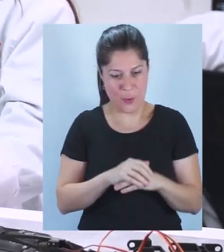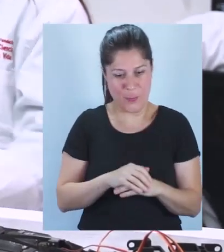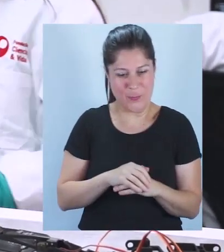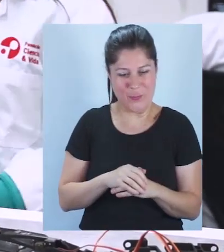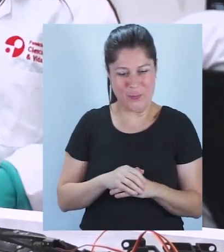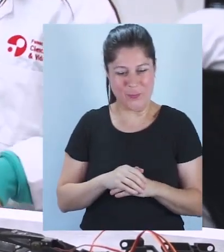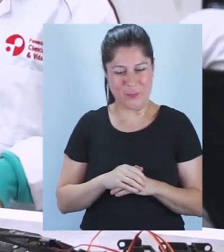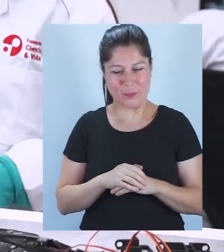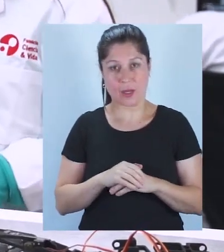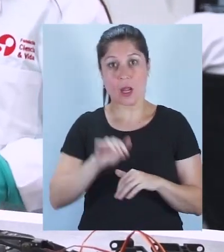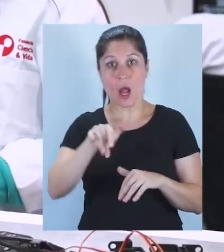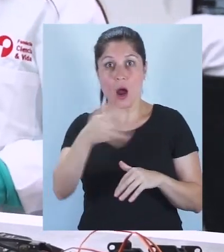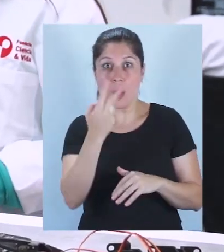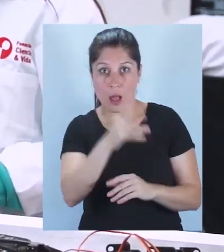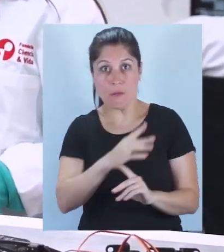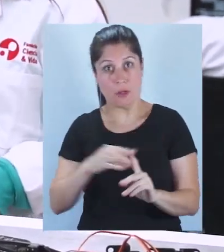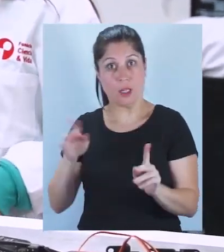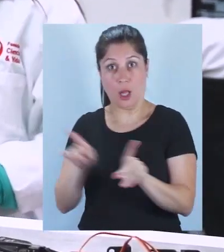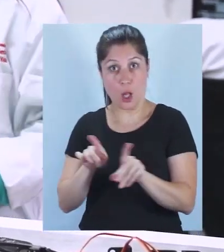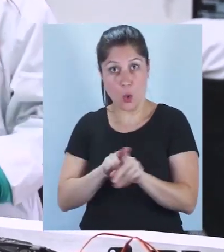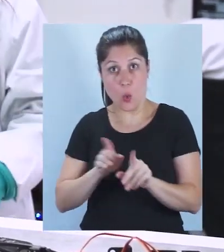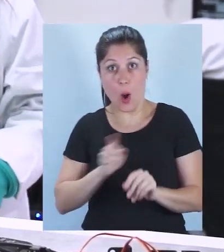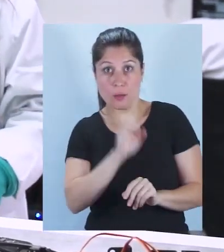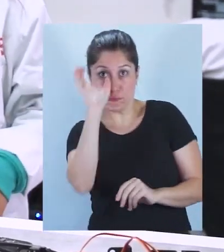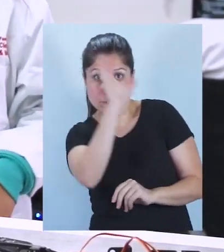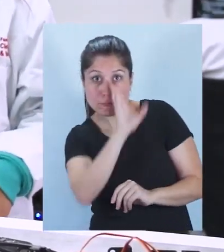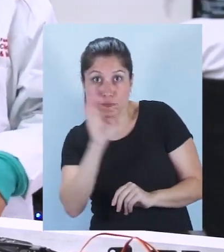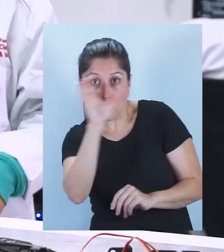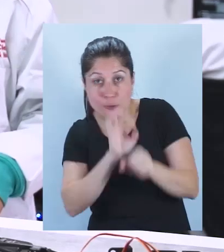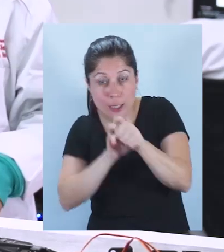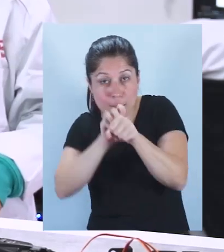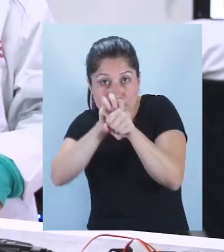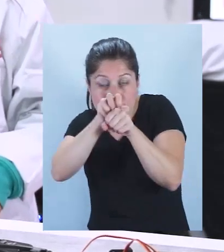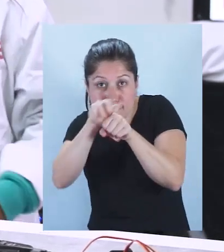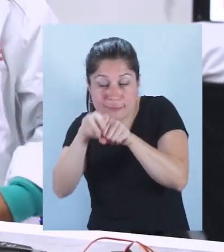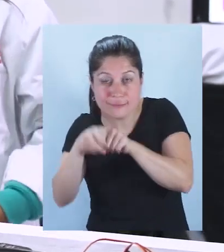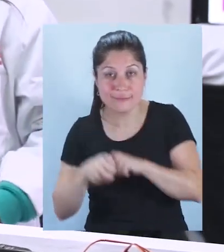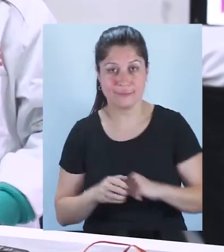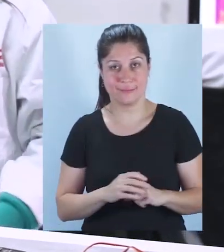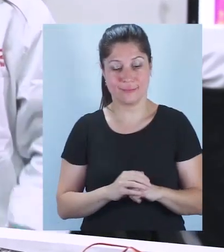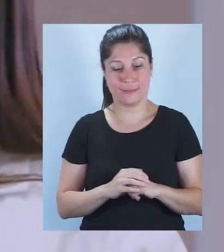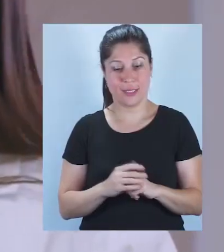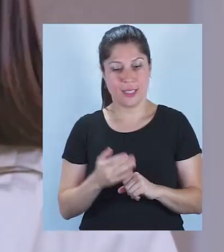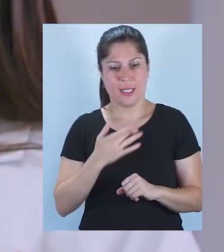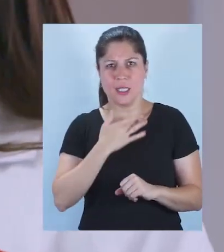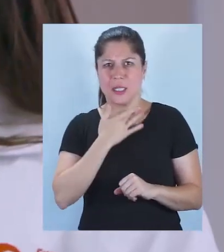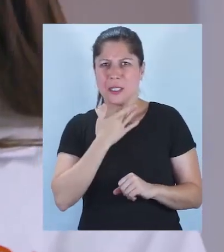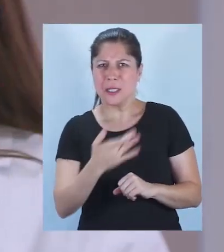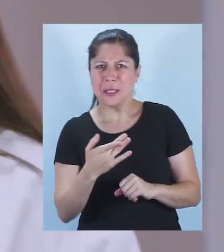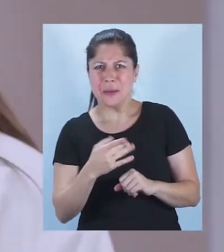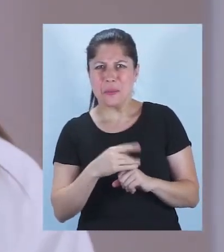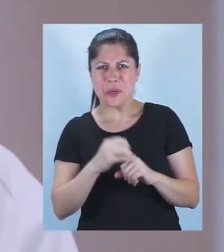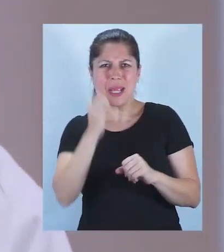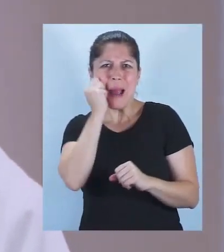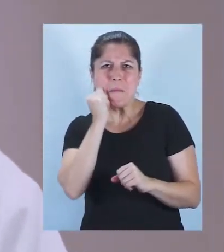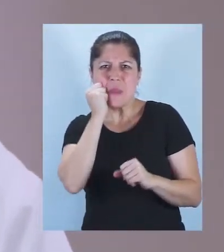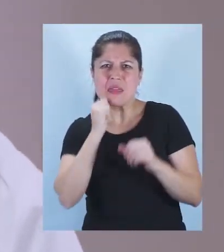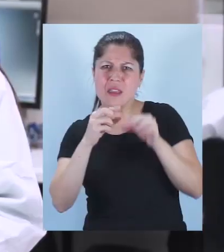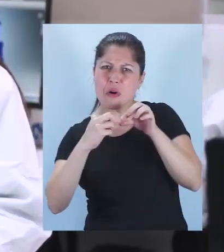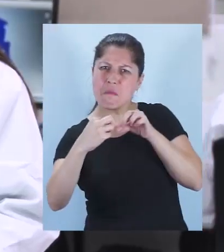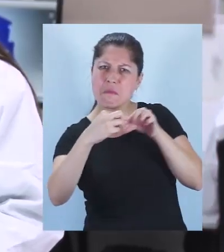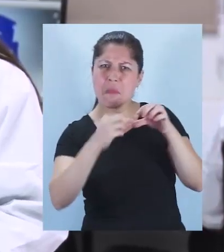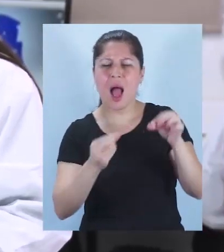que te sigue. Ven, vamos a mi casa. Te voy a dejar. Te vas a llevar a la casa. ¿Y por qué le ponen estos